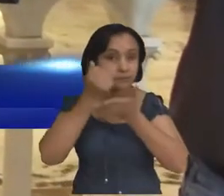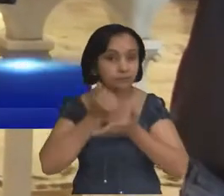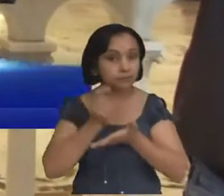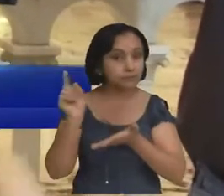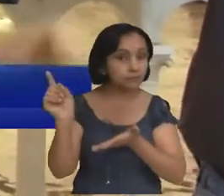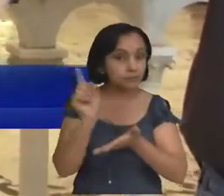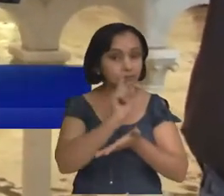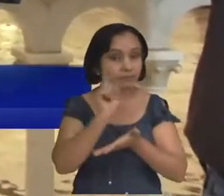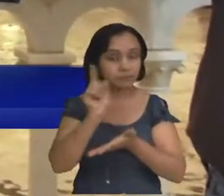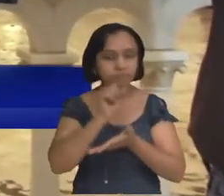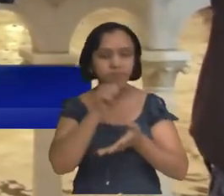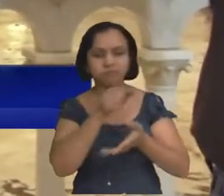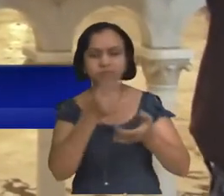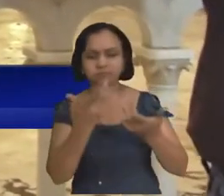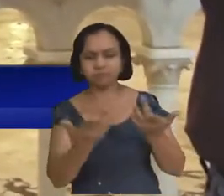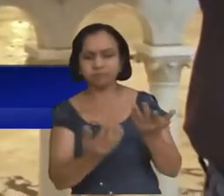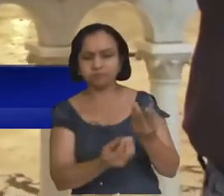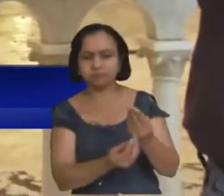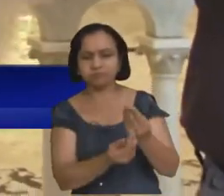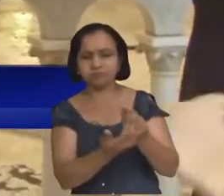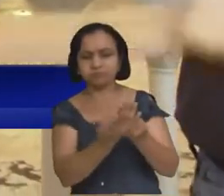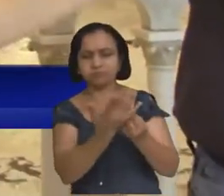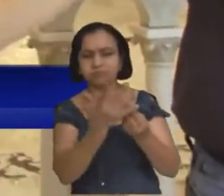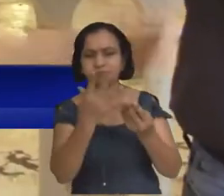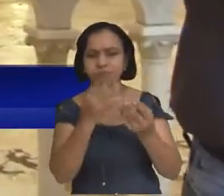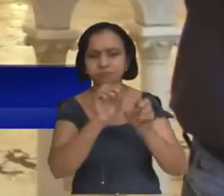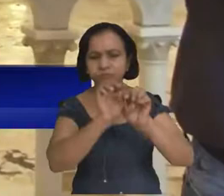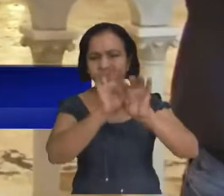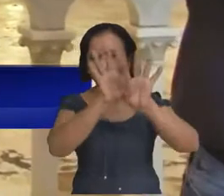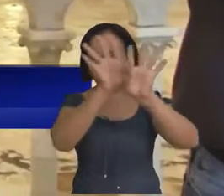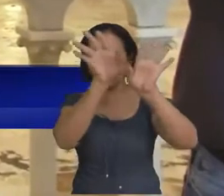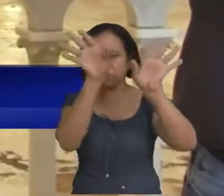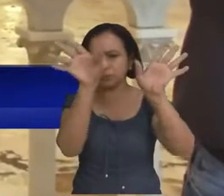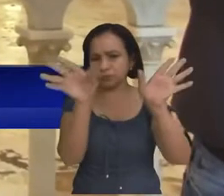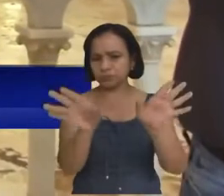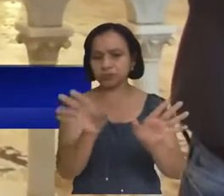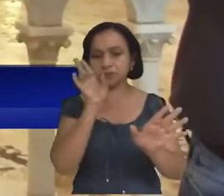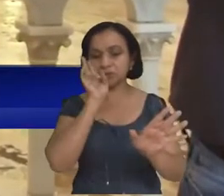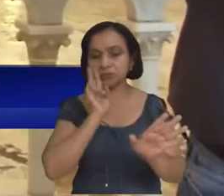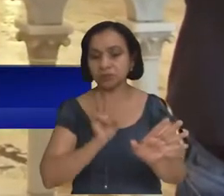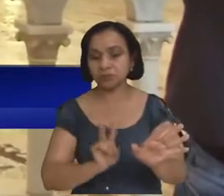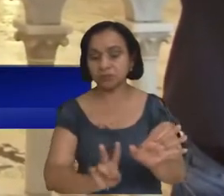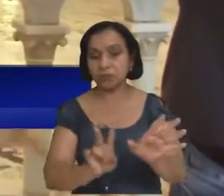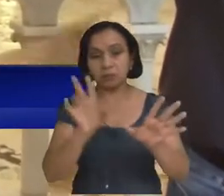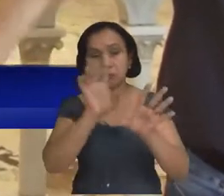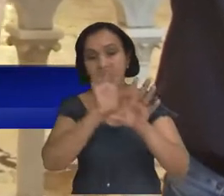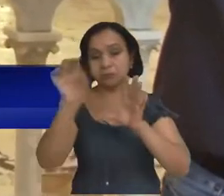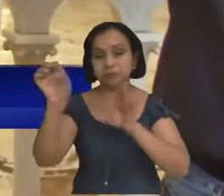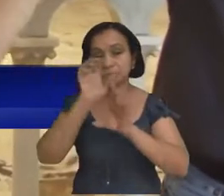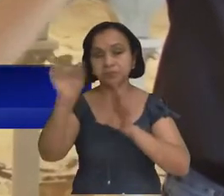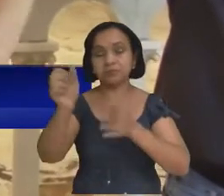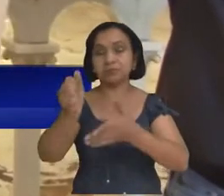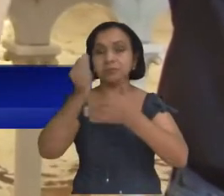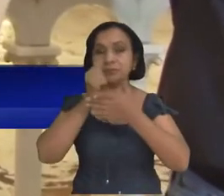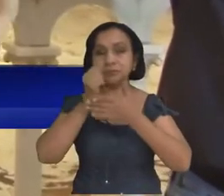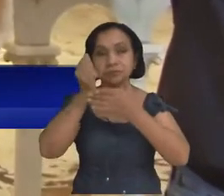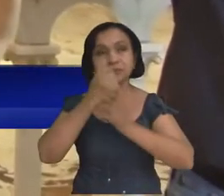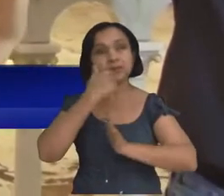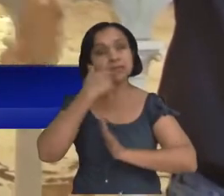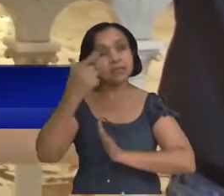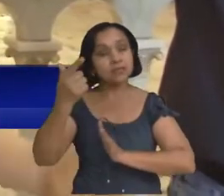los zorzales, que cuando encuentran pavos reales solo le ven las patas. Ayúdanos, Darío. Ayúdanos a decir